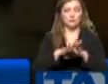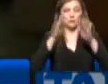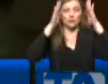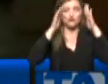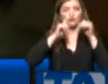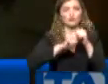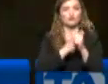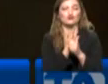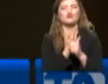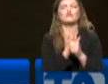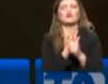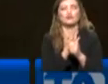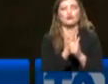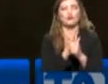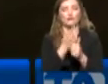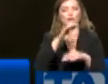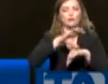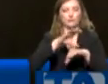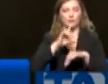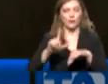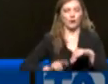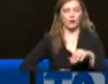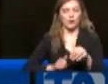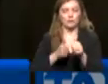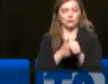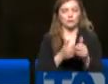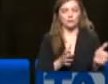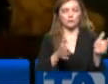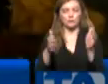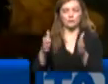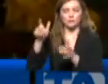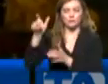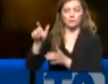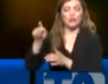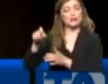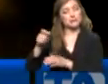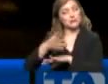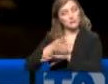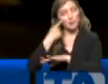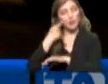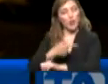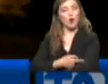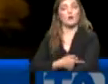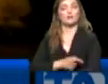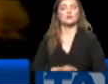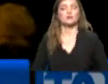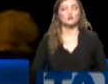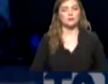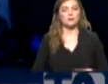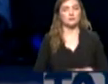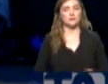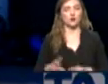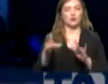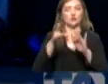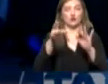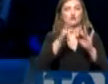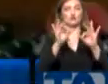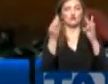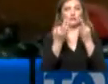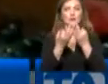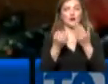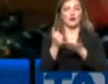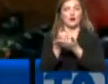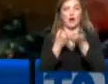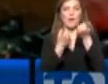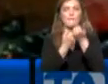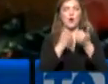consiste primero que nada en llevarlos al centro de salud más cercano y si se requiere hospitalizarlos. Luego contactar con algún familiar que también se involucre en el